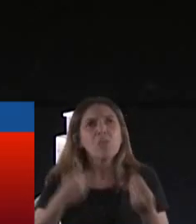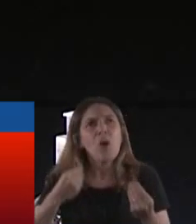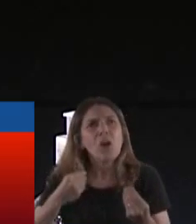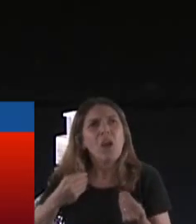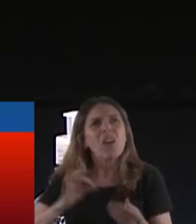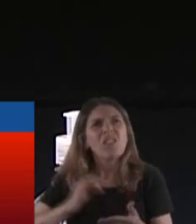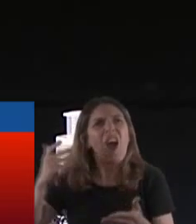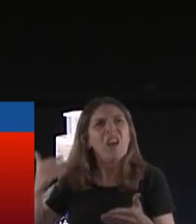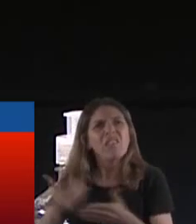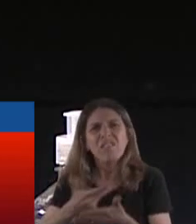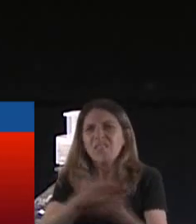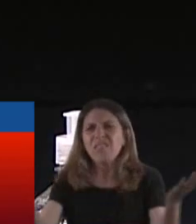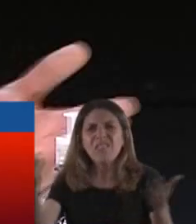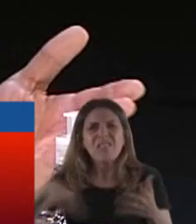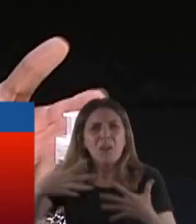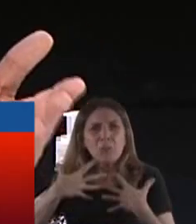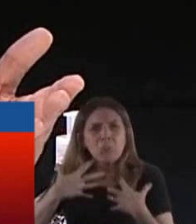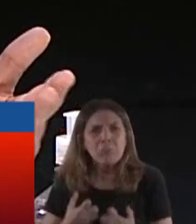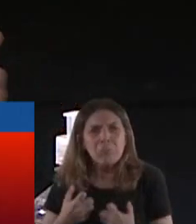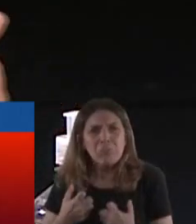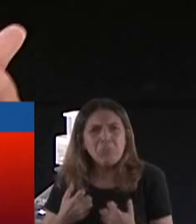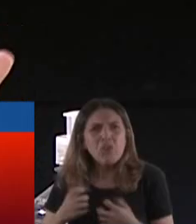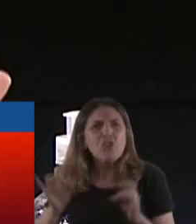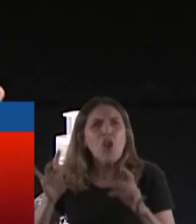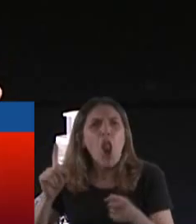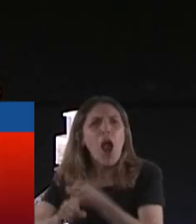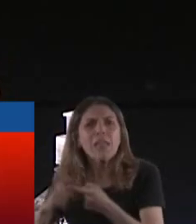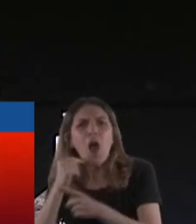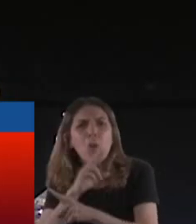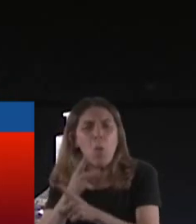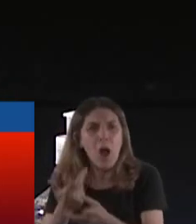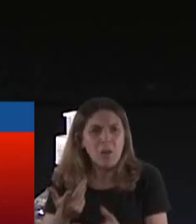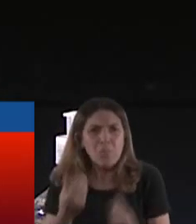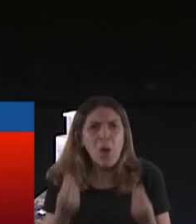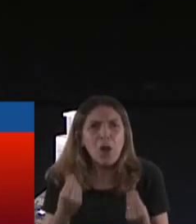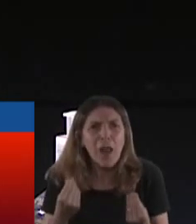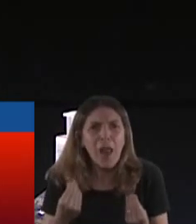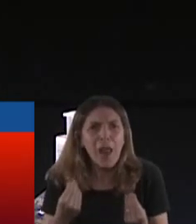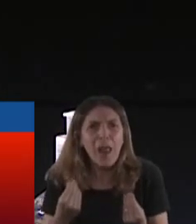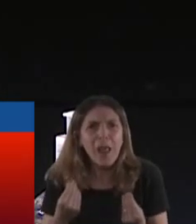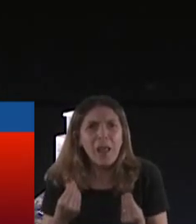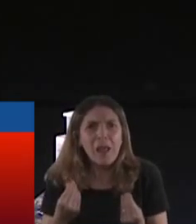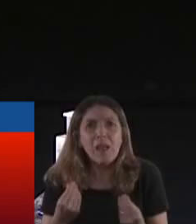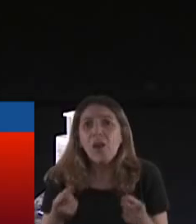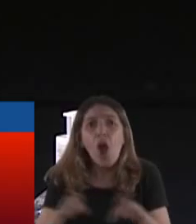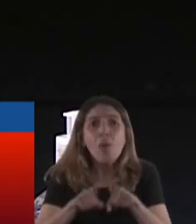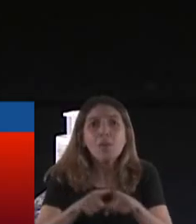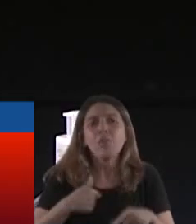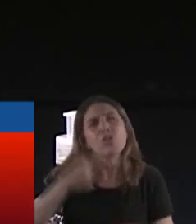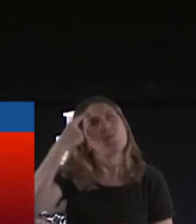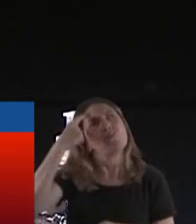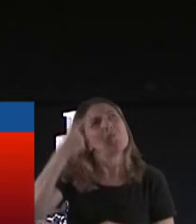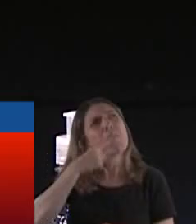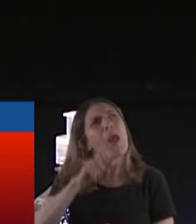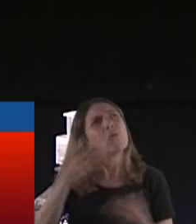tiempo hicimos infeliz a la gente si la vida mía no cambiaba por eso? ¿Por qué? Del mismo modo que me preguntaba